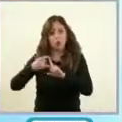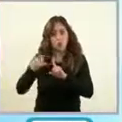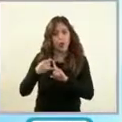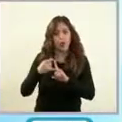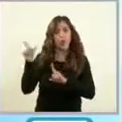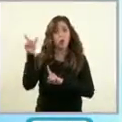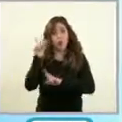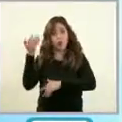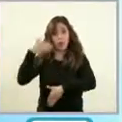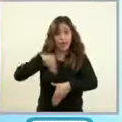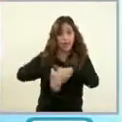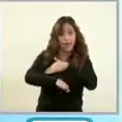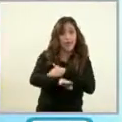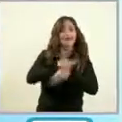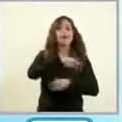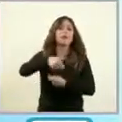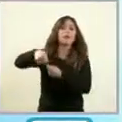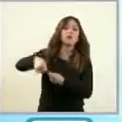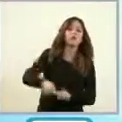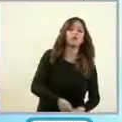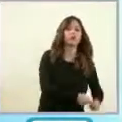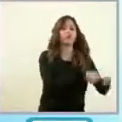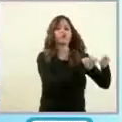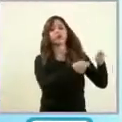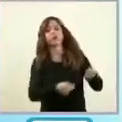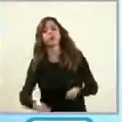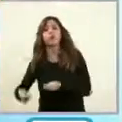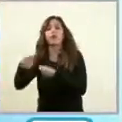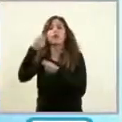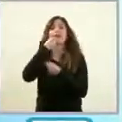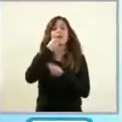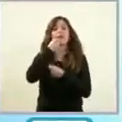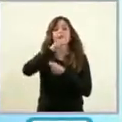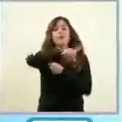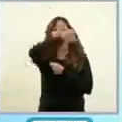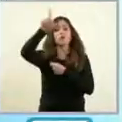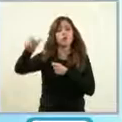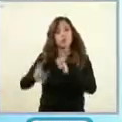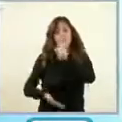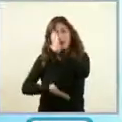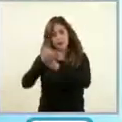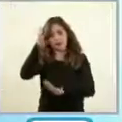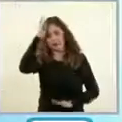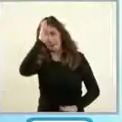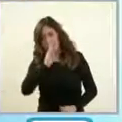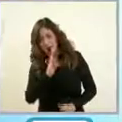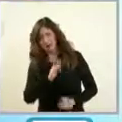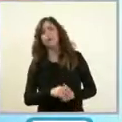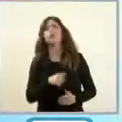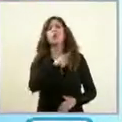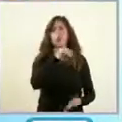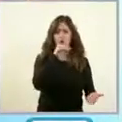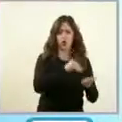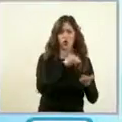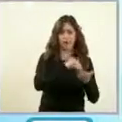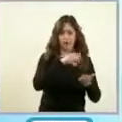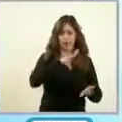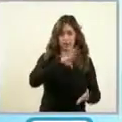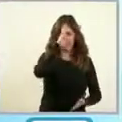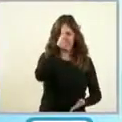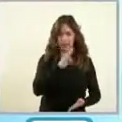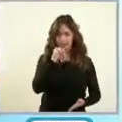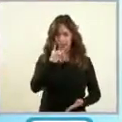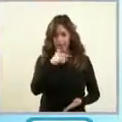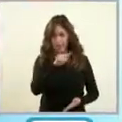cuando entran, arrullan al niño y de ahí se iban a misa. Claro. Esa era la tradición original, ya nosotros ¿Y todavía hay estamos... misa de gallo? Pues yo